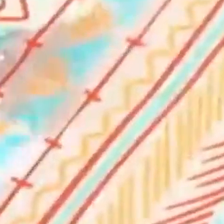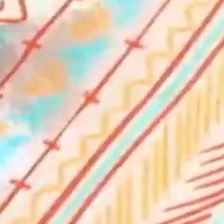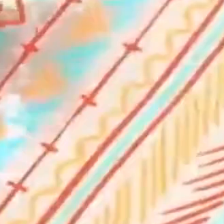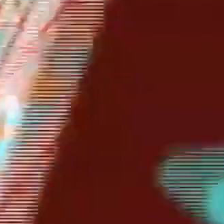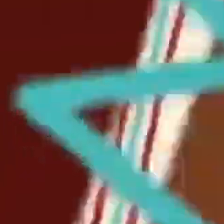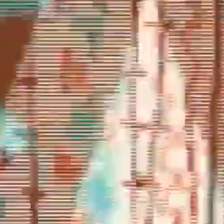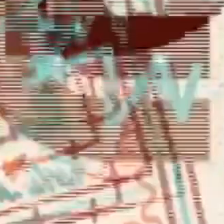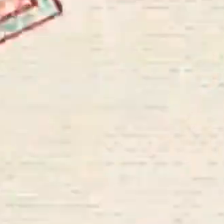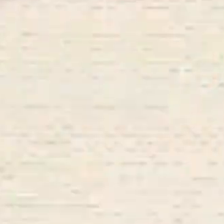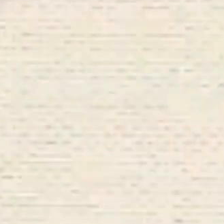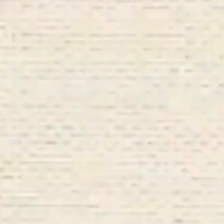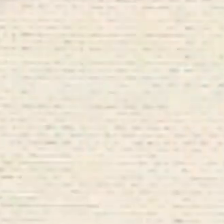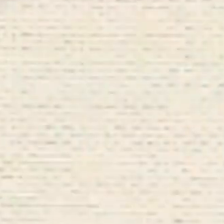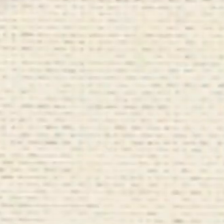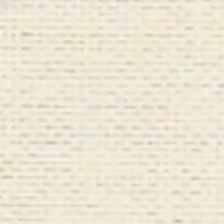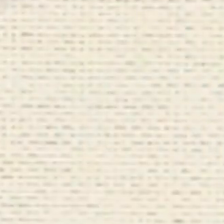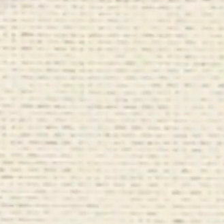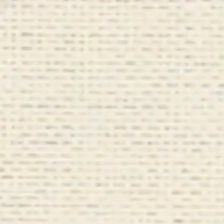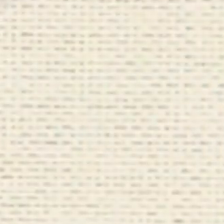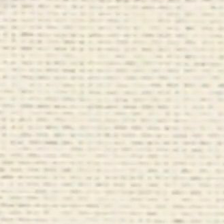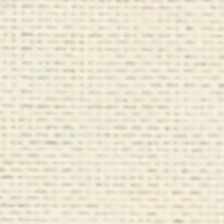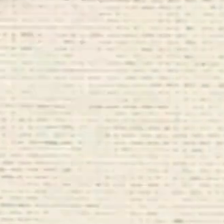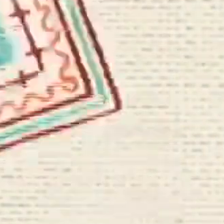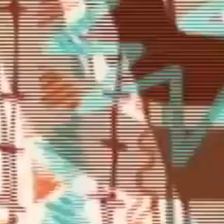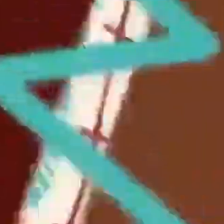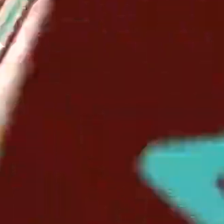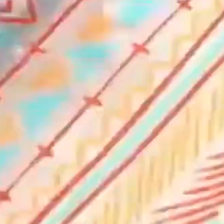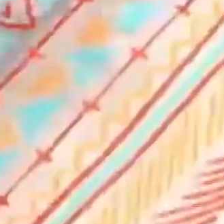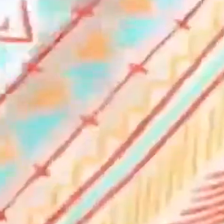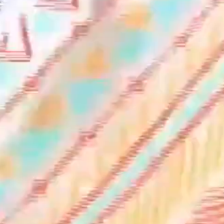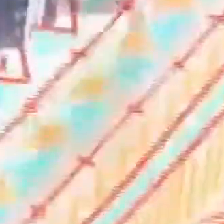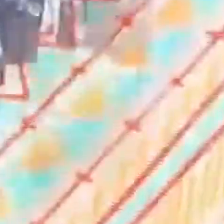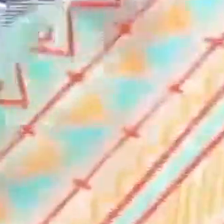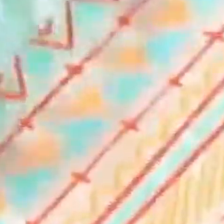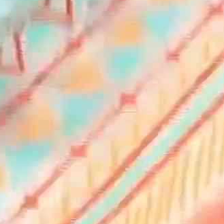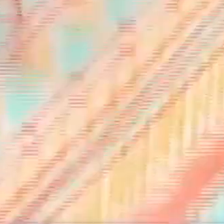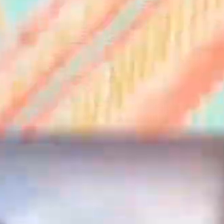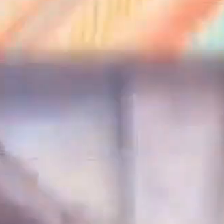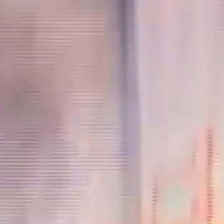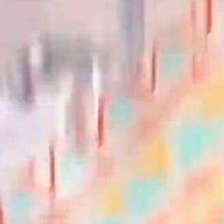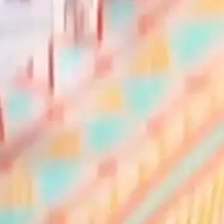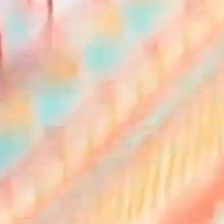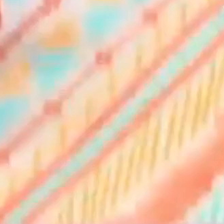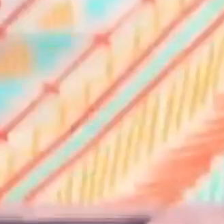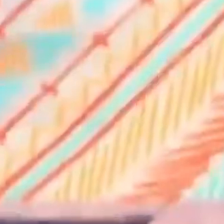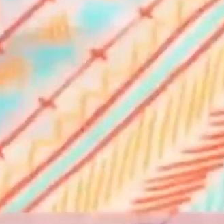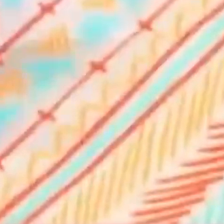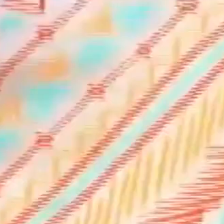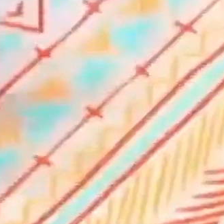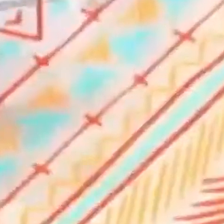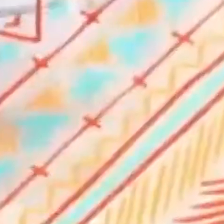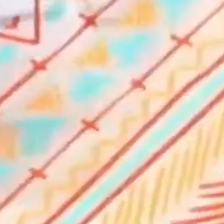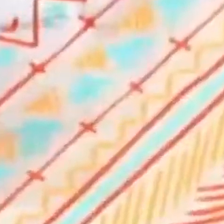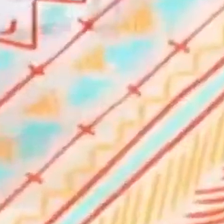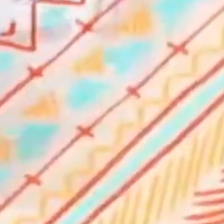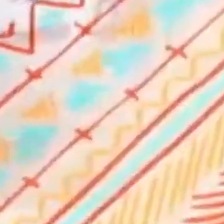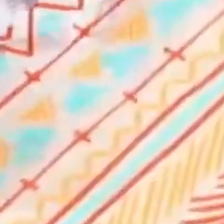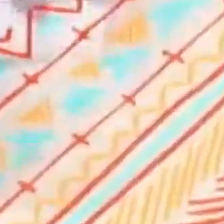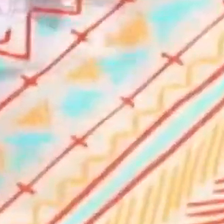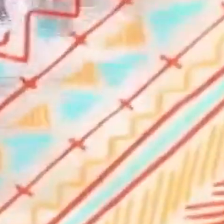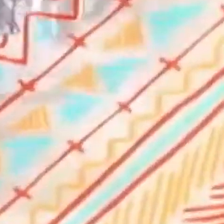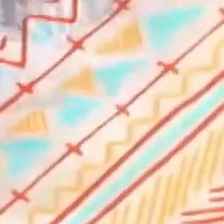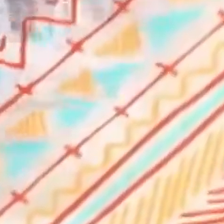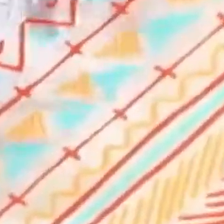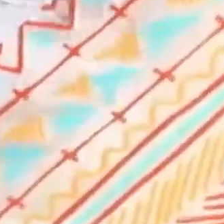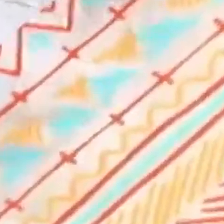Regresa el especial Grand Gala Parade 2021. Acompáñanos en la celebración de cierre del Festival de la Cultura